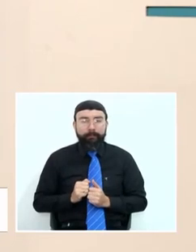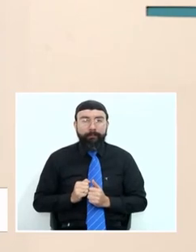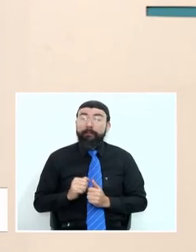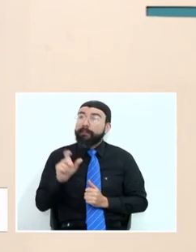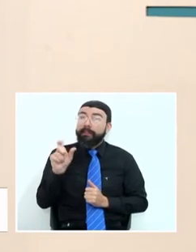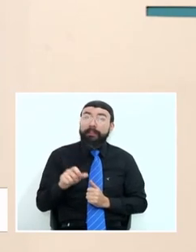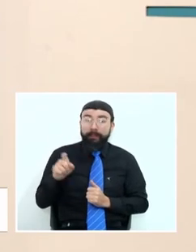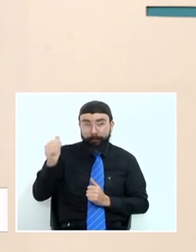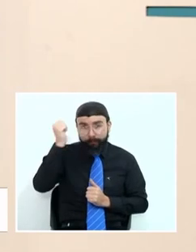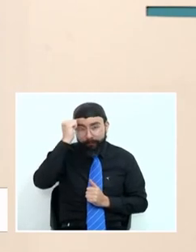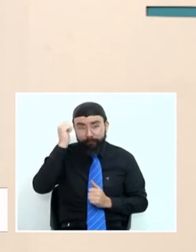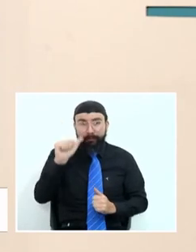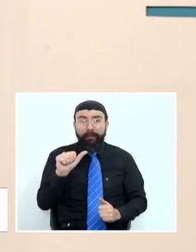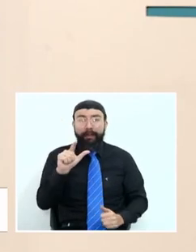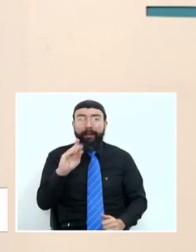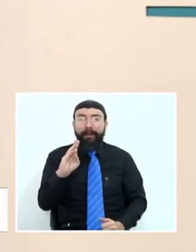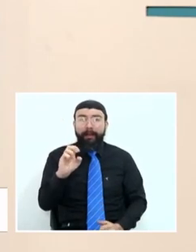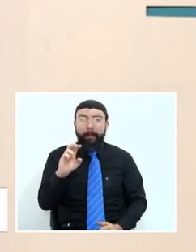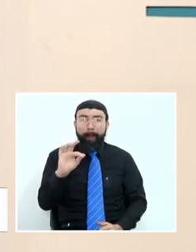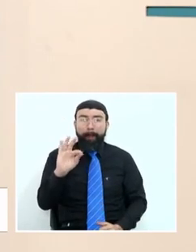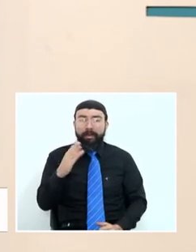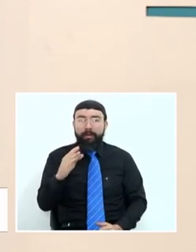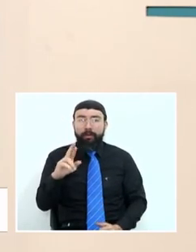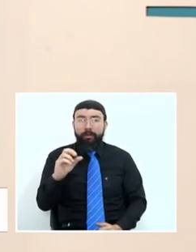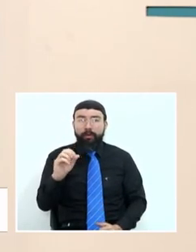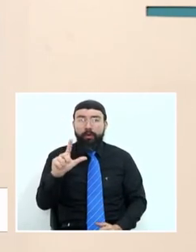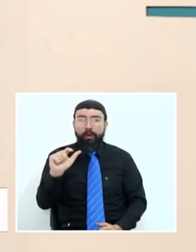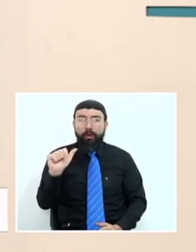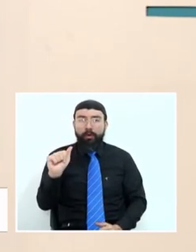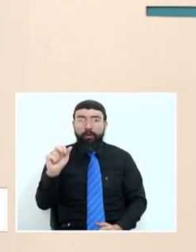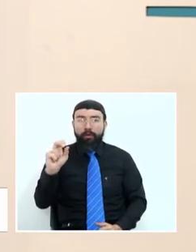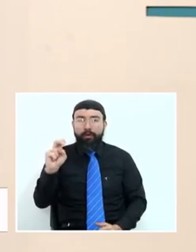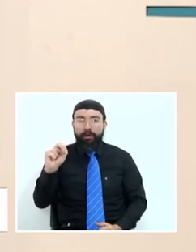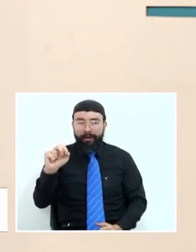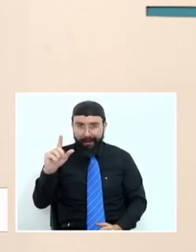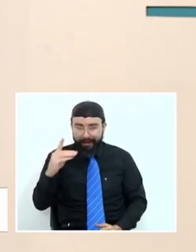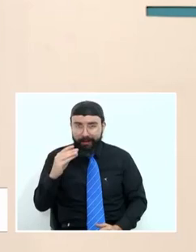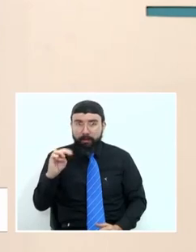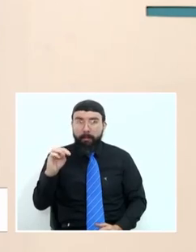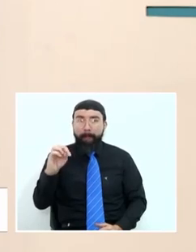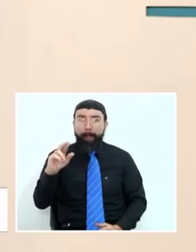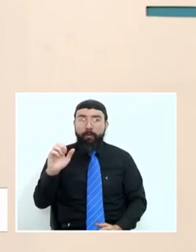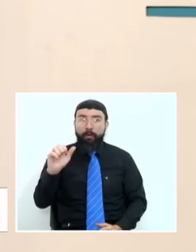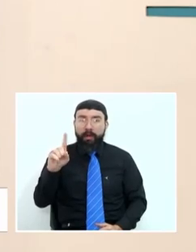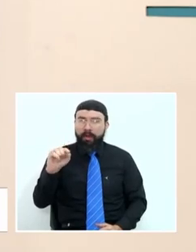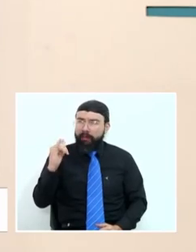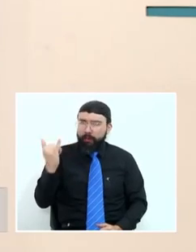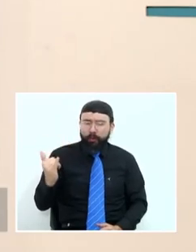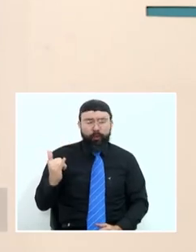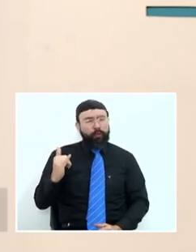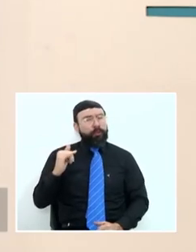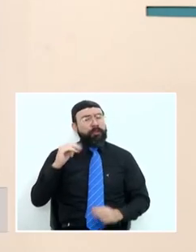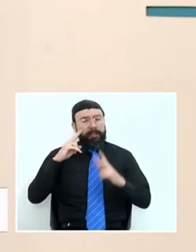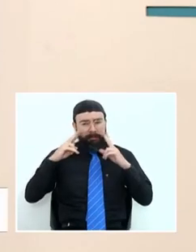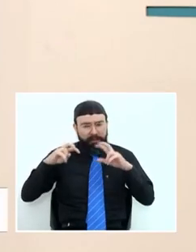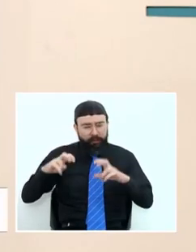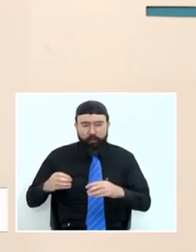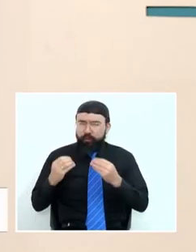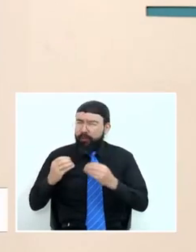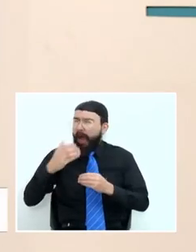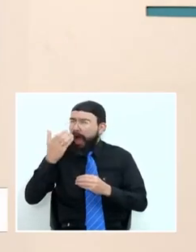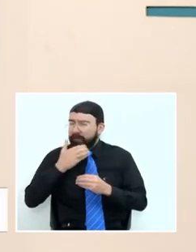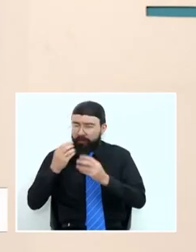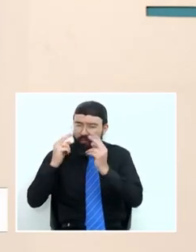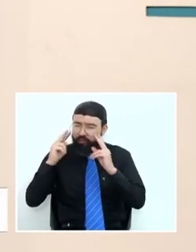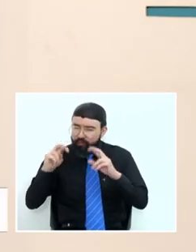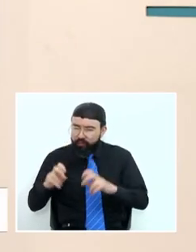profesor Albert Ronald Morales, reconocido en Colombia por muchos años por sus trabajos e investigación en frutoterapia. La noticia